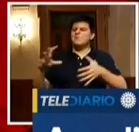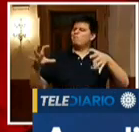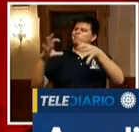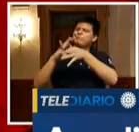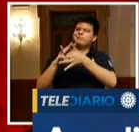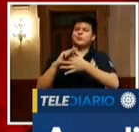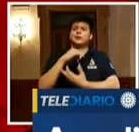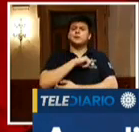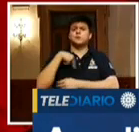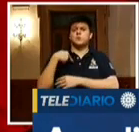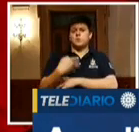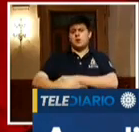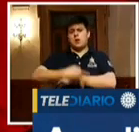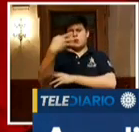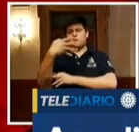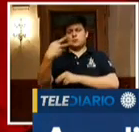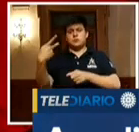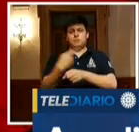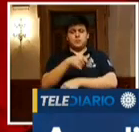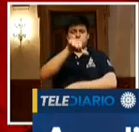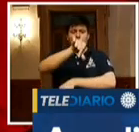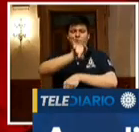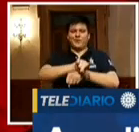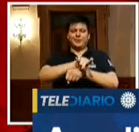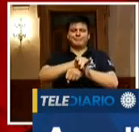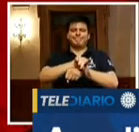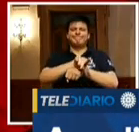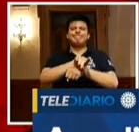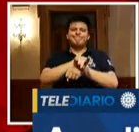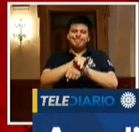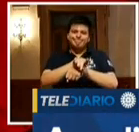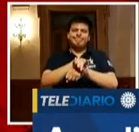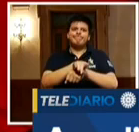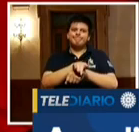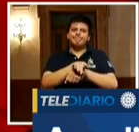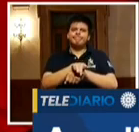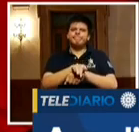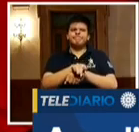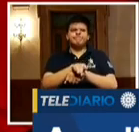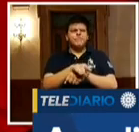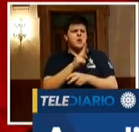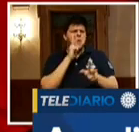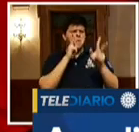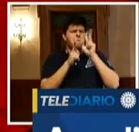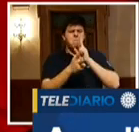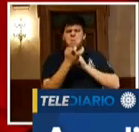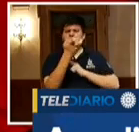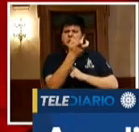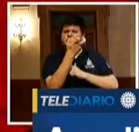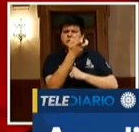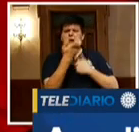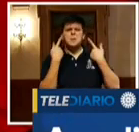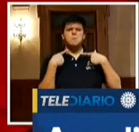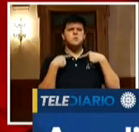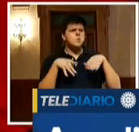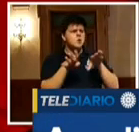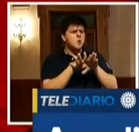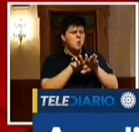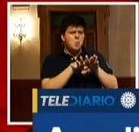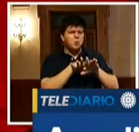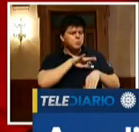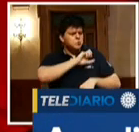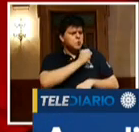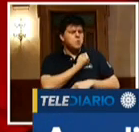estamos reflejando el día de hoy cuál es el estatus de estas hospitalizaciones pues